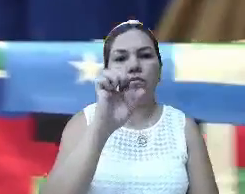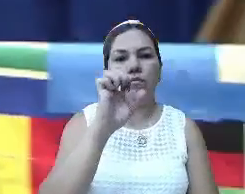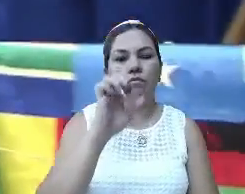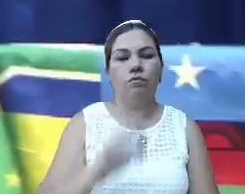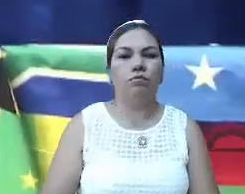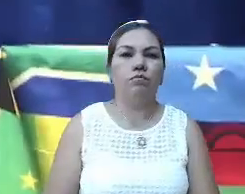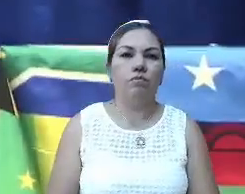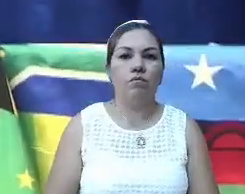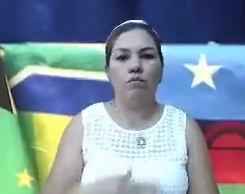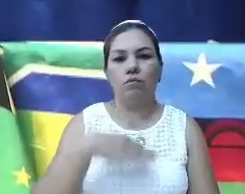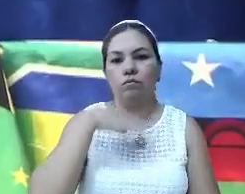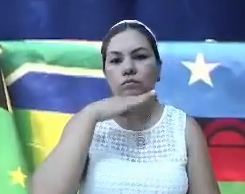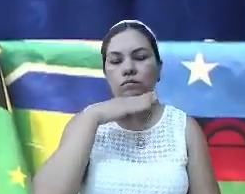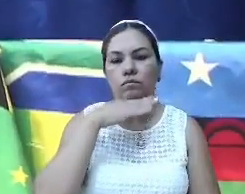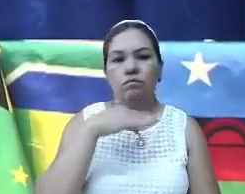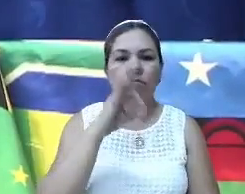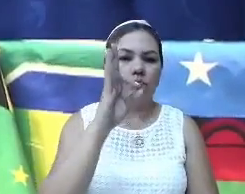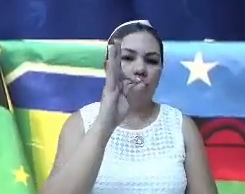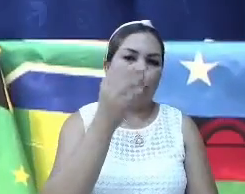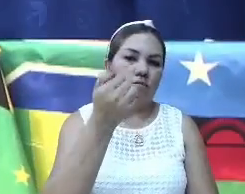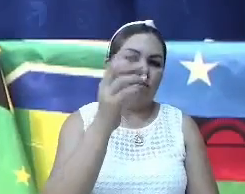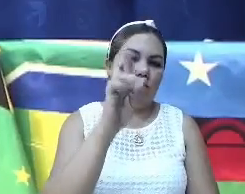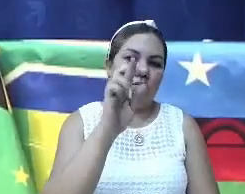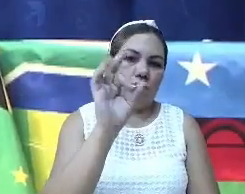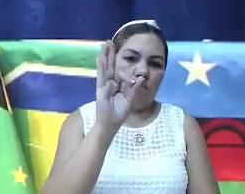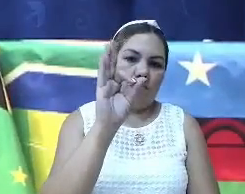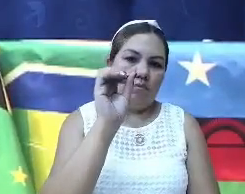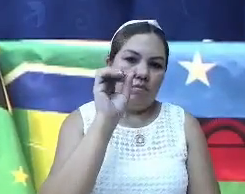salud. Pero los dardos más